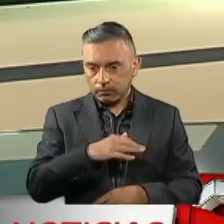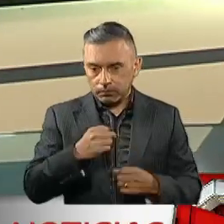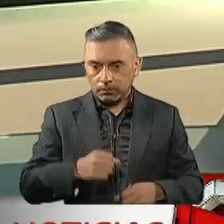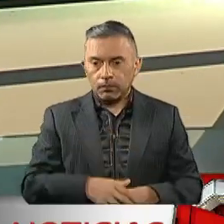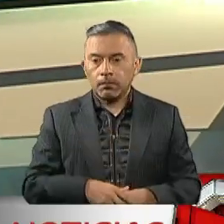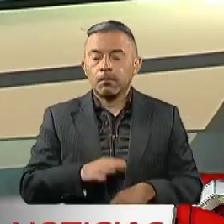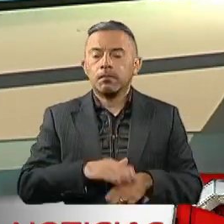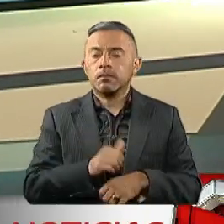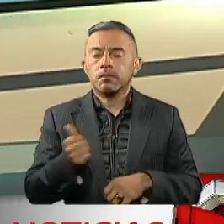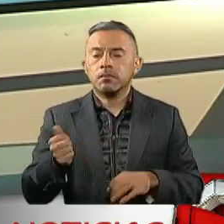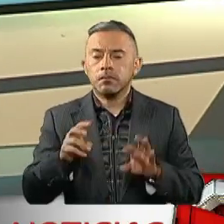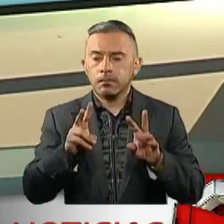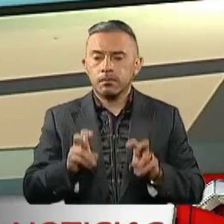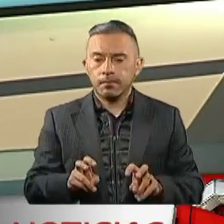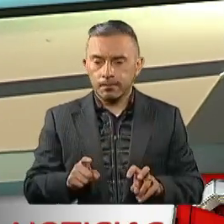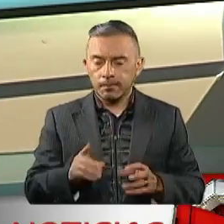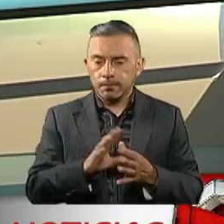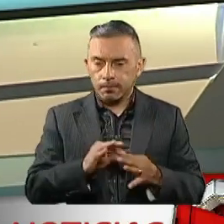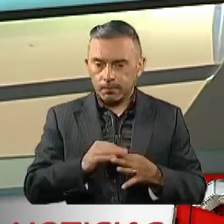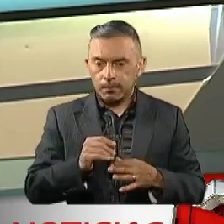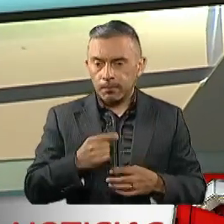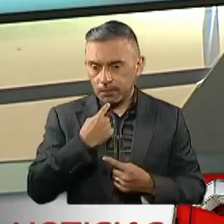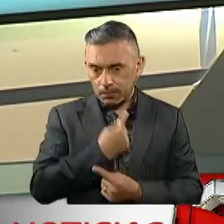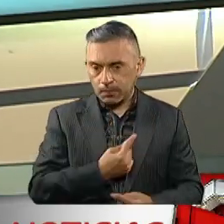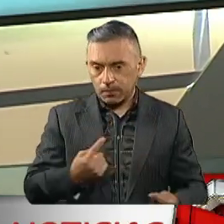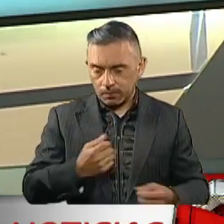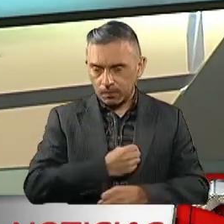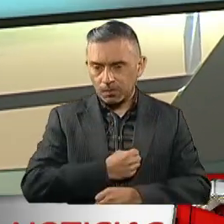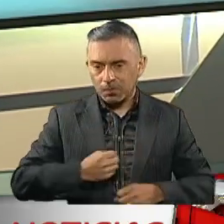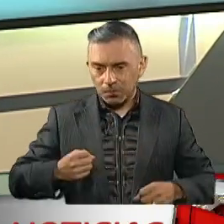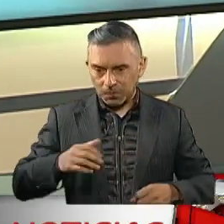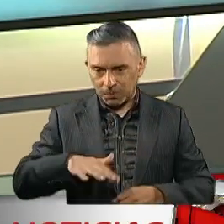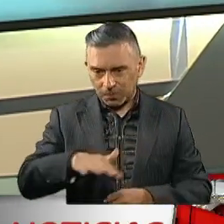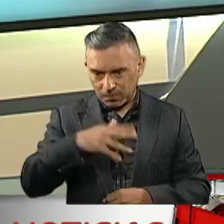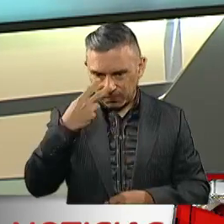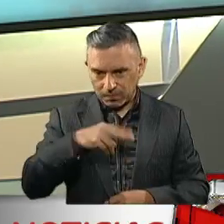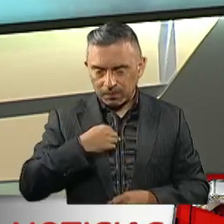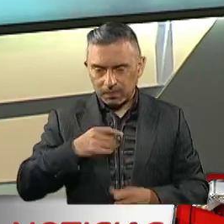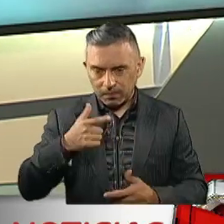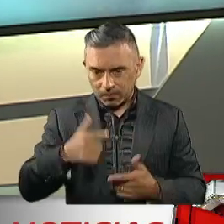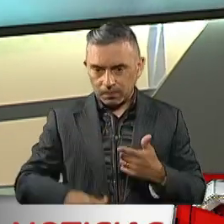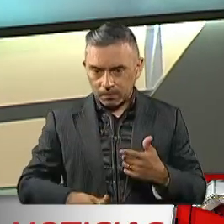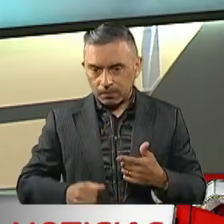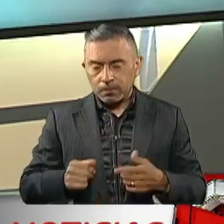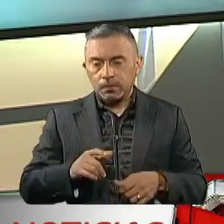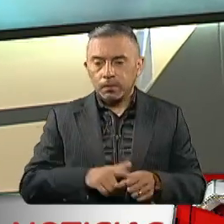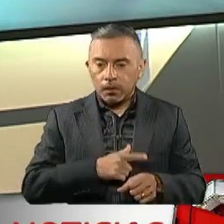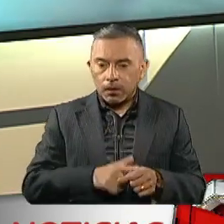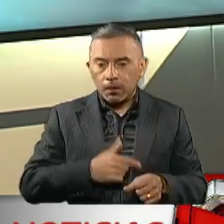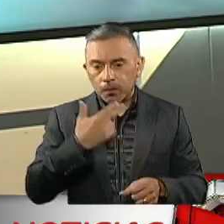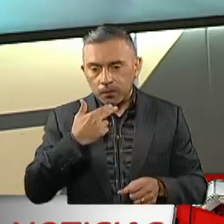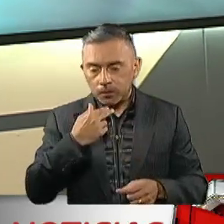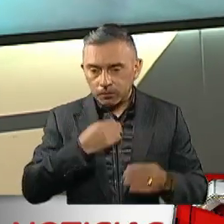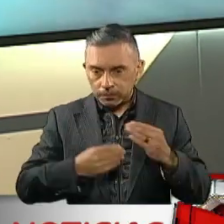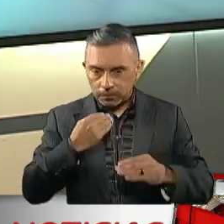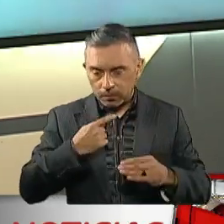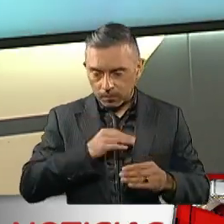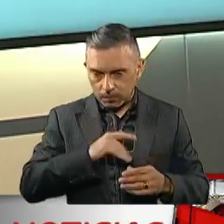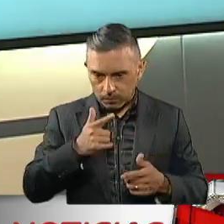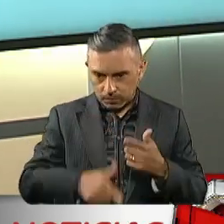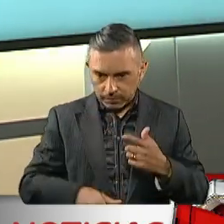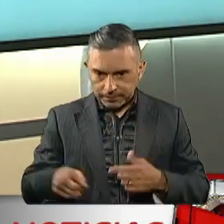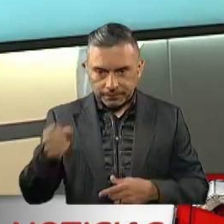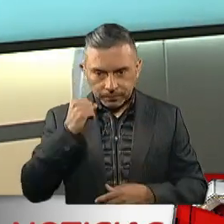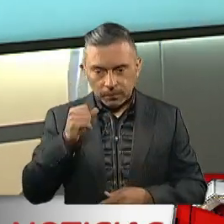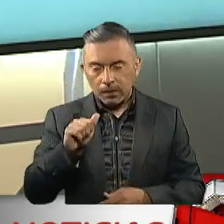Y en más trabajos, a fin de prevenir la obesidad infantil en México provocada por el consumo de edulcorantes, el senador Alejandro